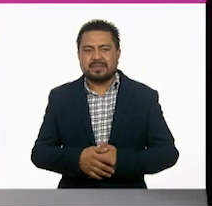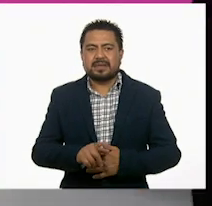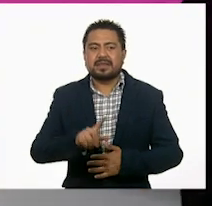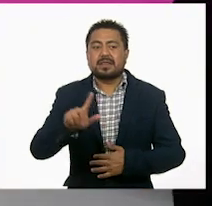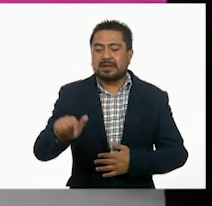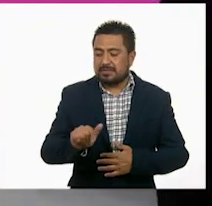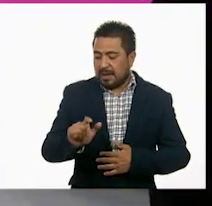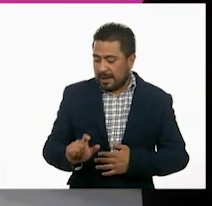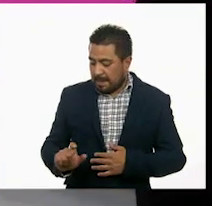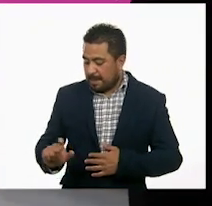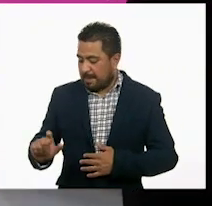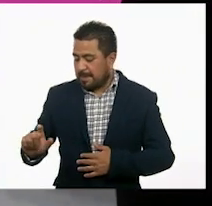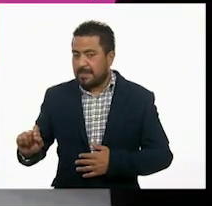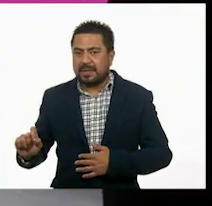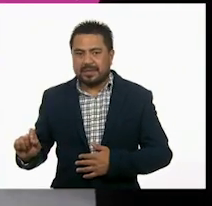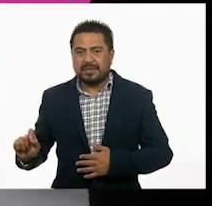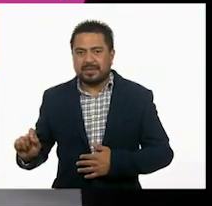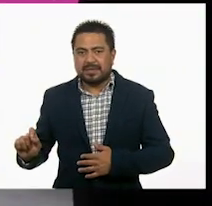20.